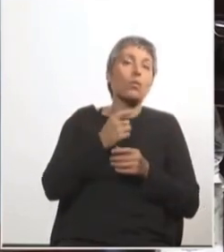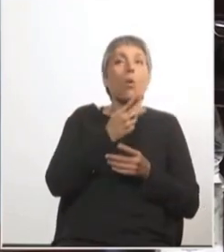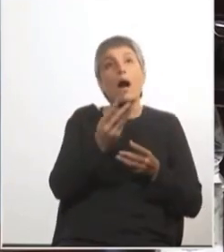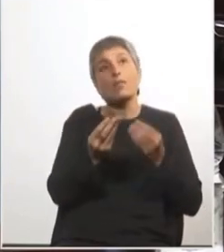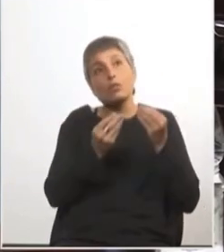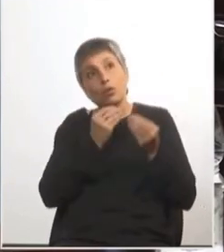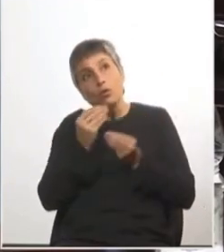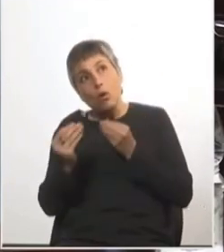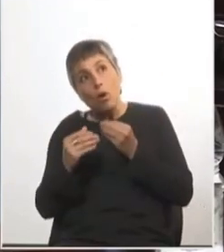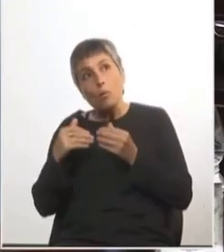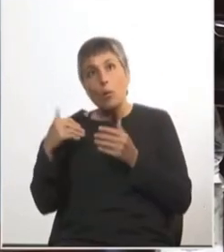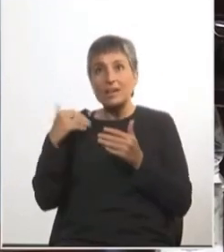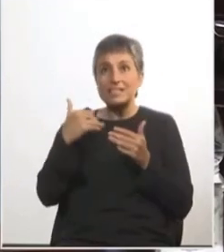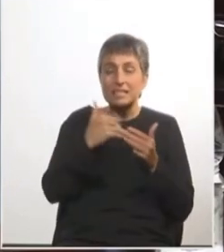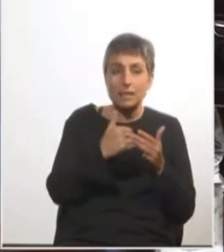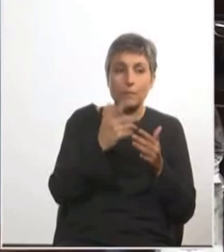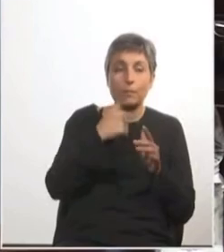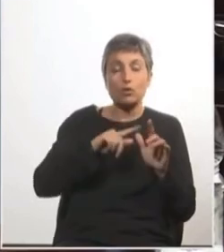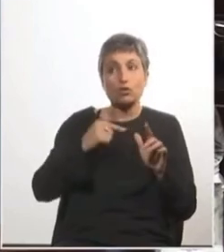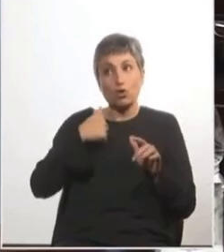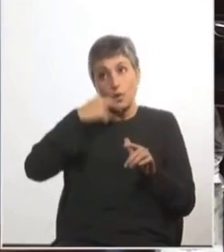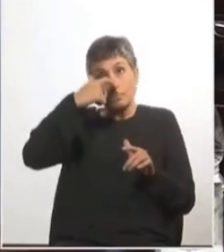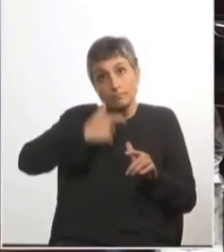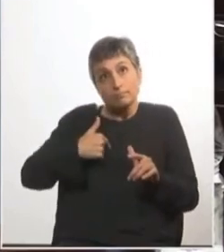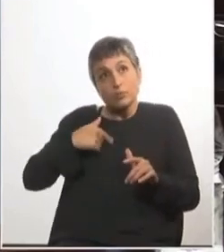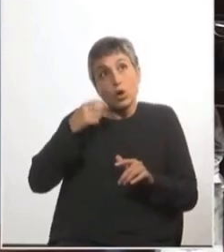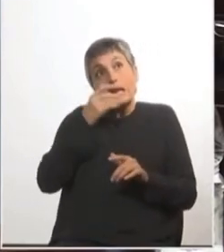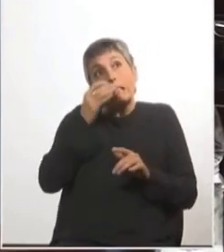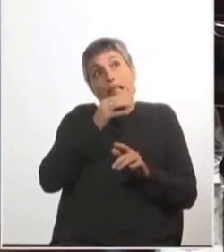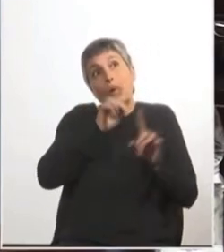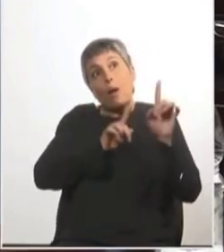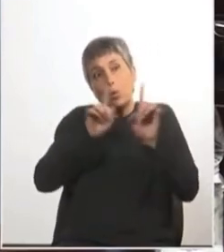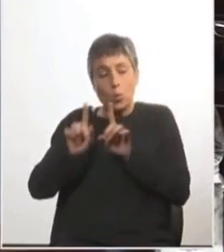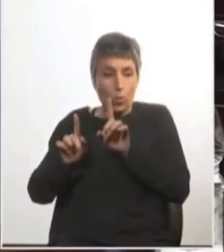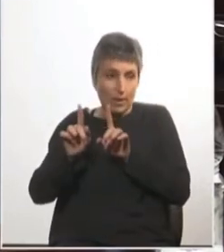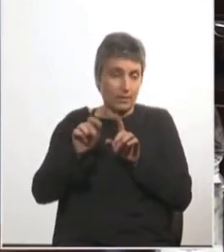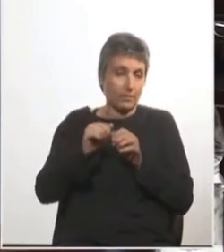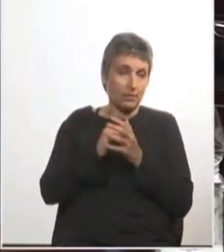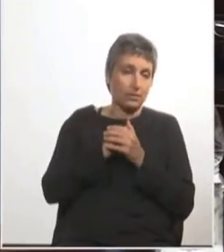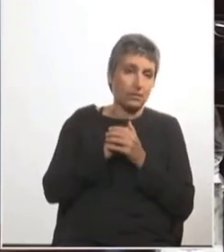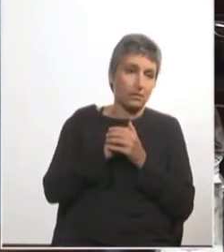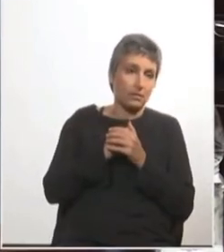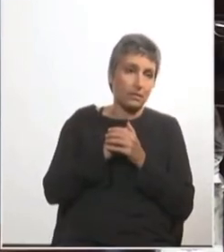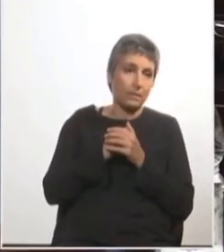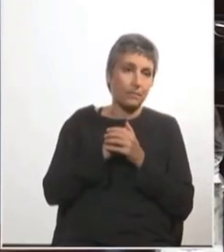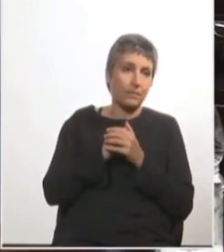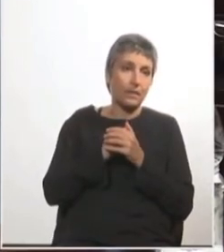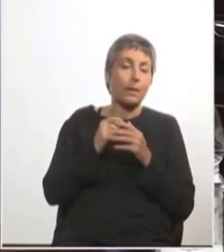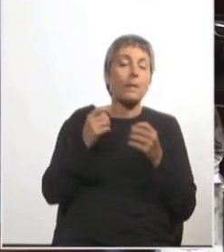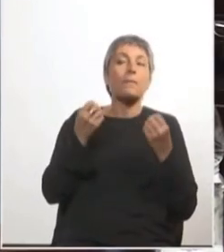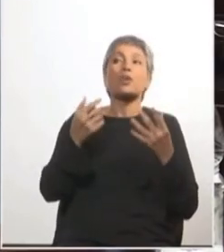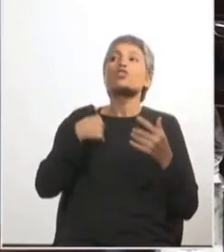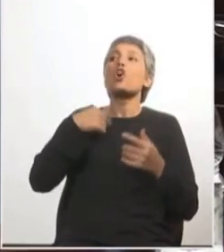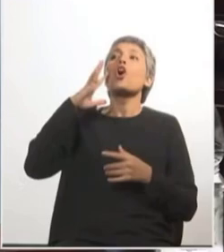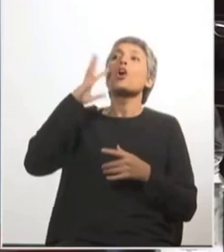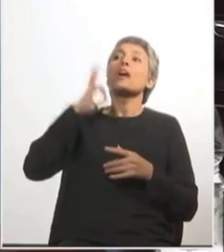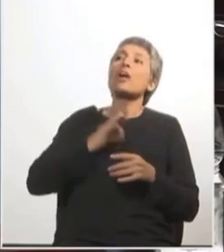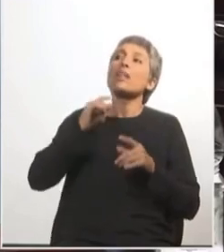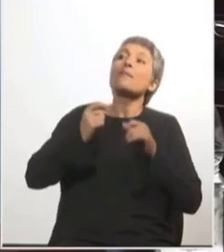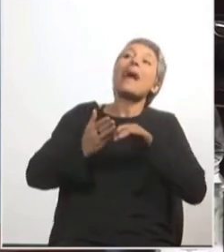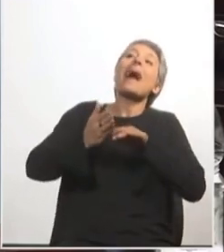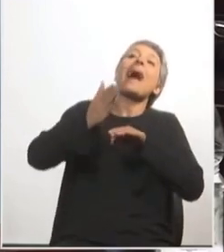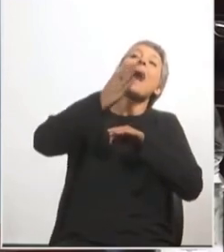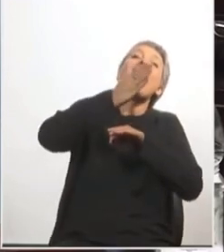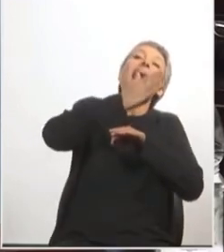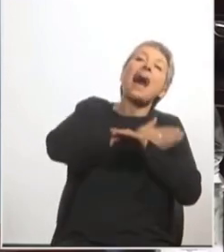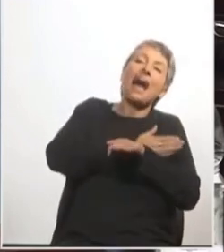se hizo. Yo en particular soy crítico de algunas de ellas, ¿verdad? Porque creo que debimos hacerla mucho antes y